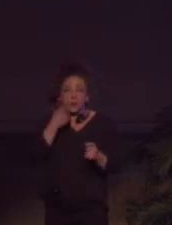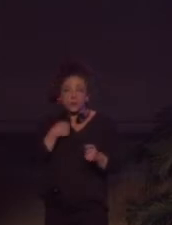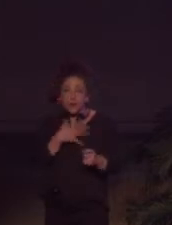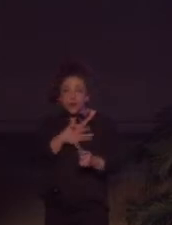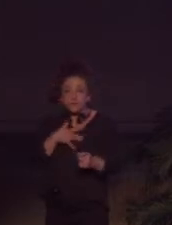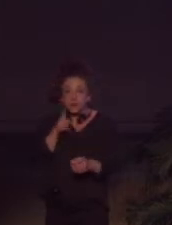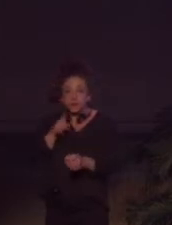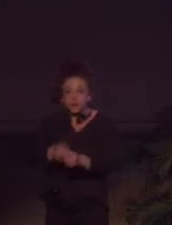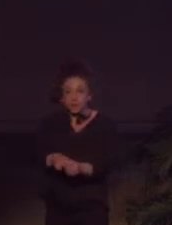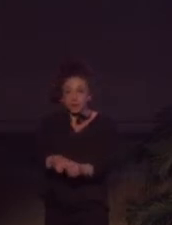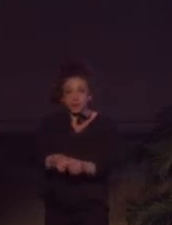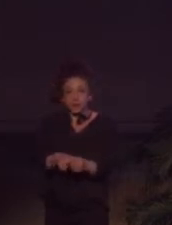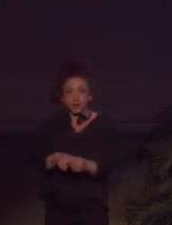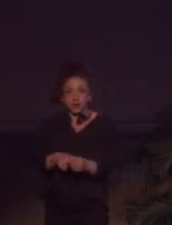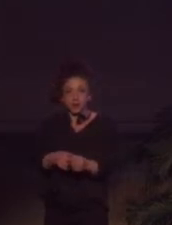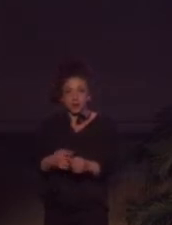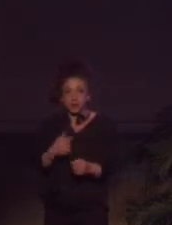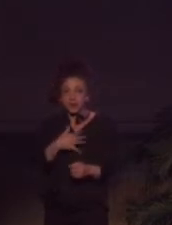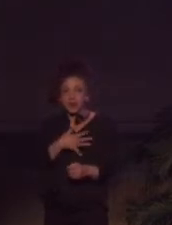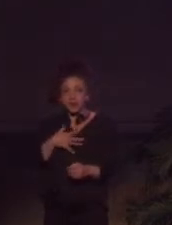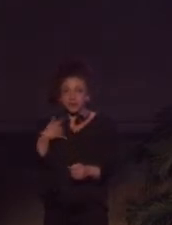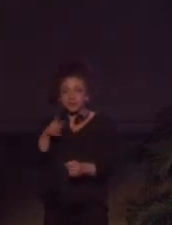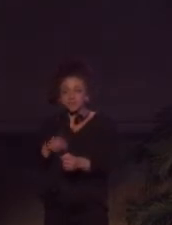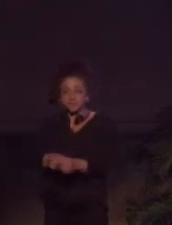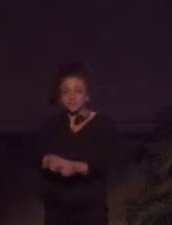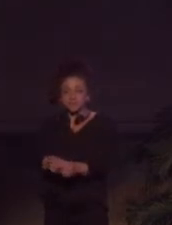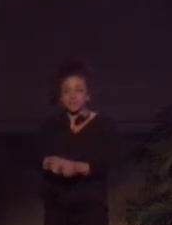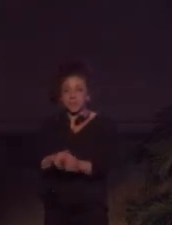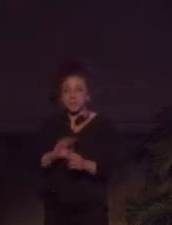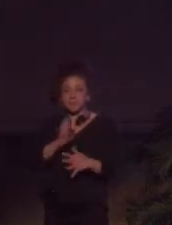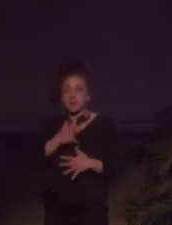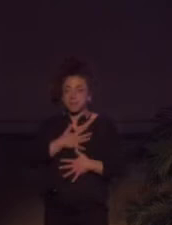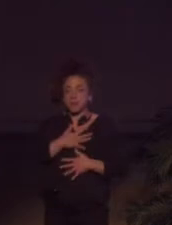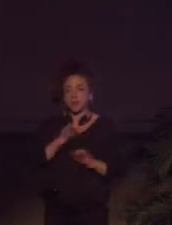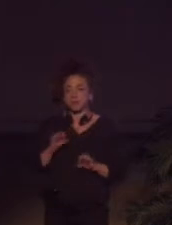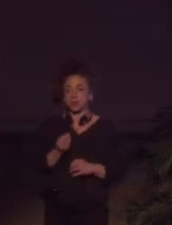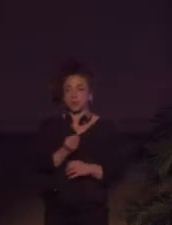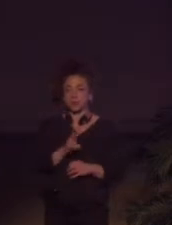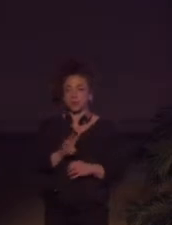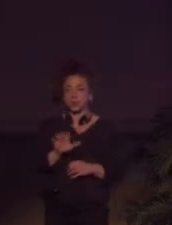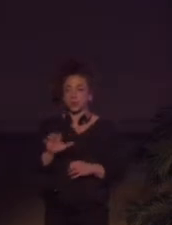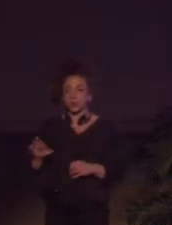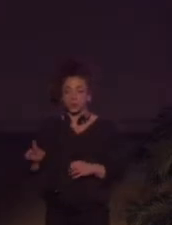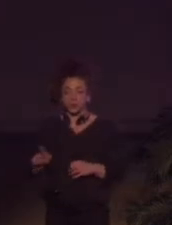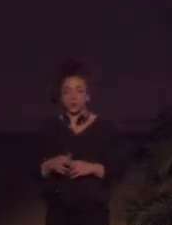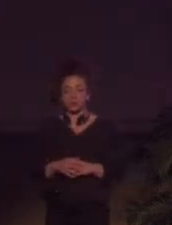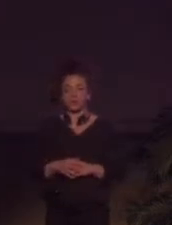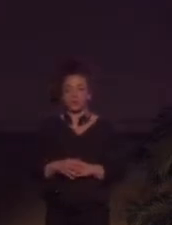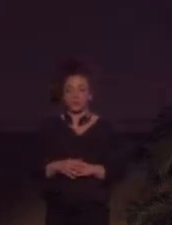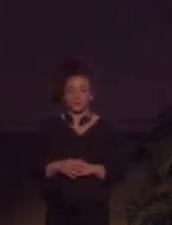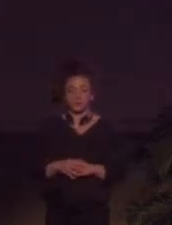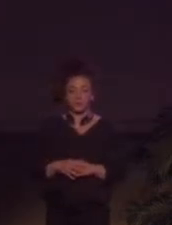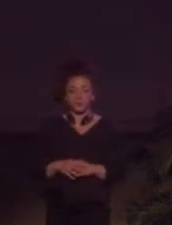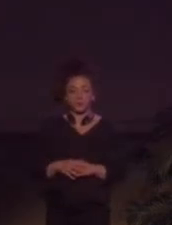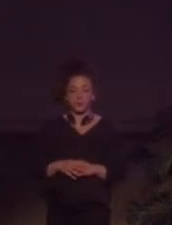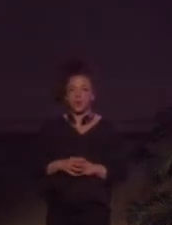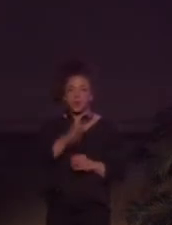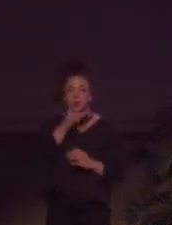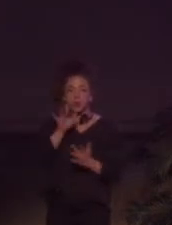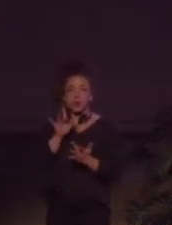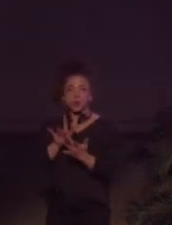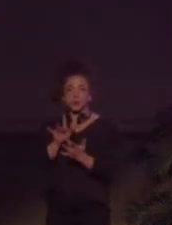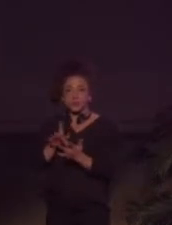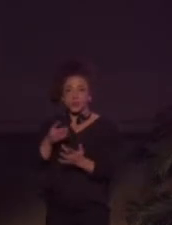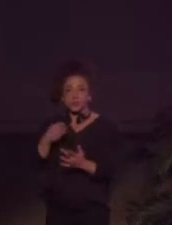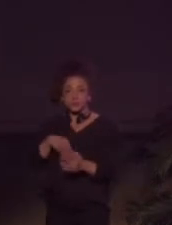habitar. Ese mundo sí que era el mundo donde yo quería estar. Y eso para mí ha sido lo queer. Por eso ese contacto con Paul B. Preciado